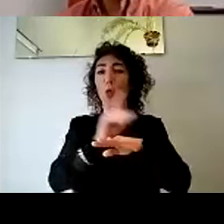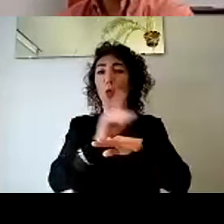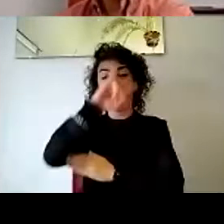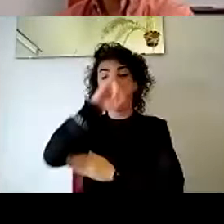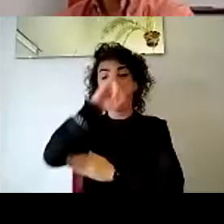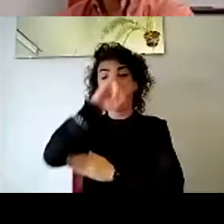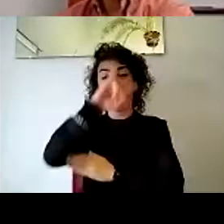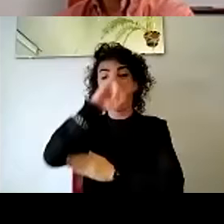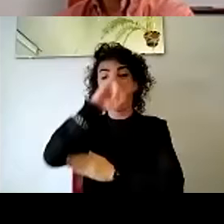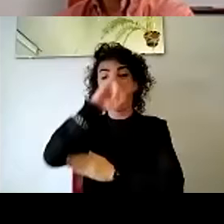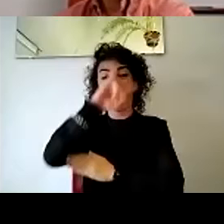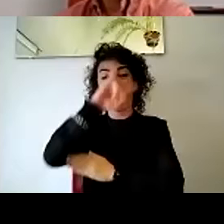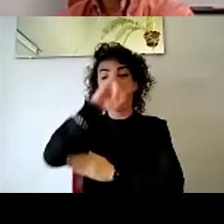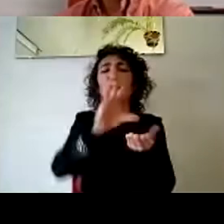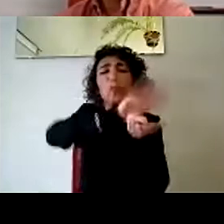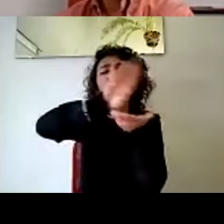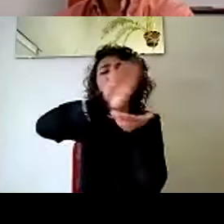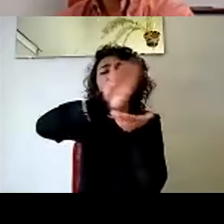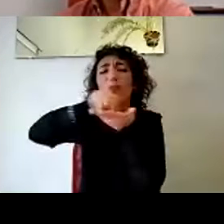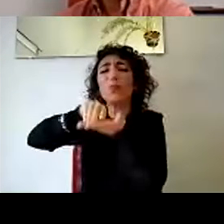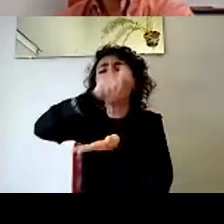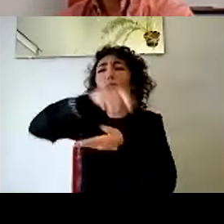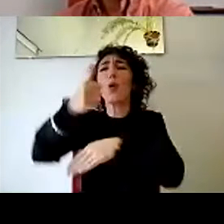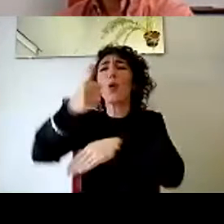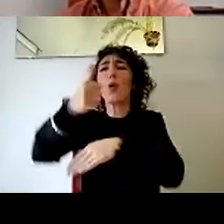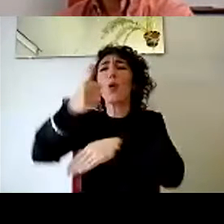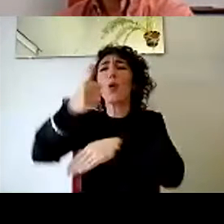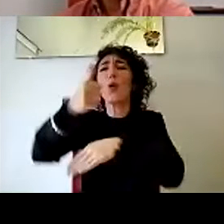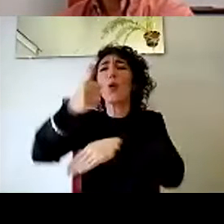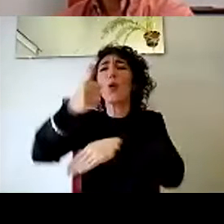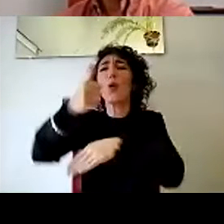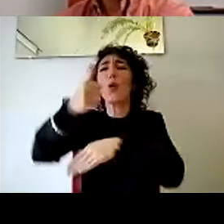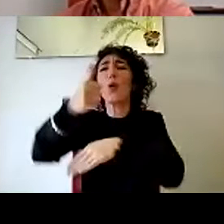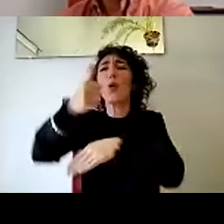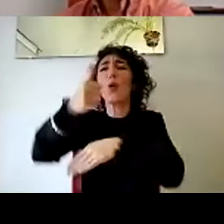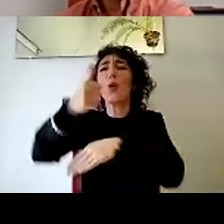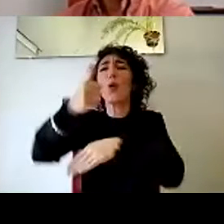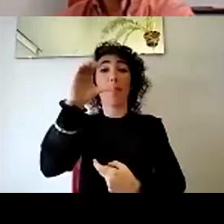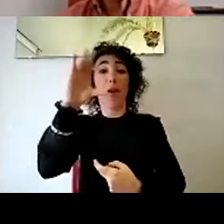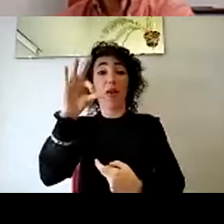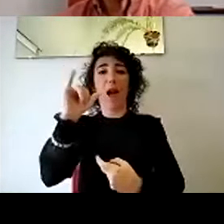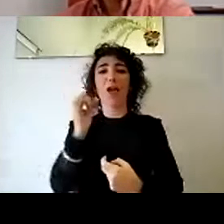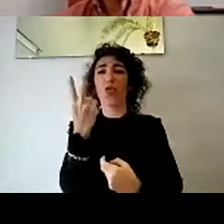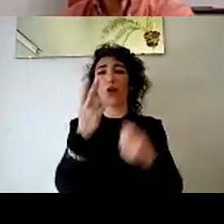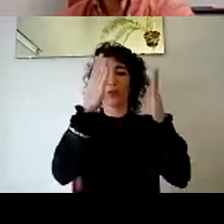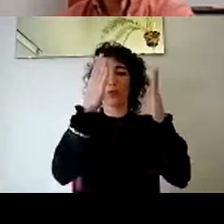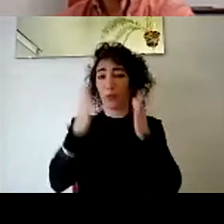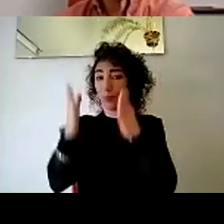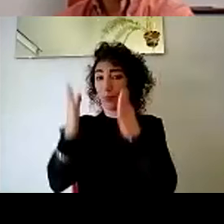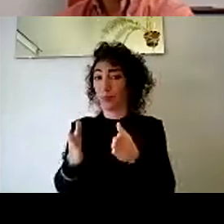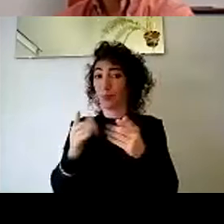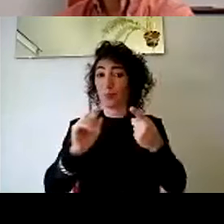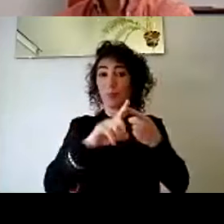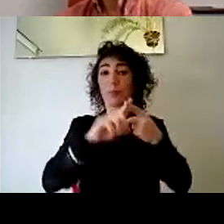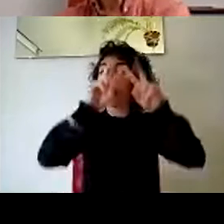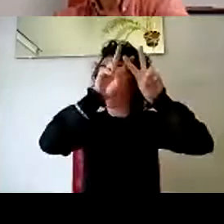cuenta las propuestas aportadas por la ciudadanía a través de una encuesta. El PACE se estructura en dos bloques. Por un lado, se